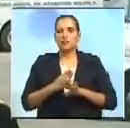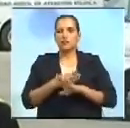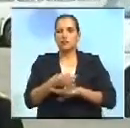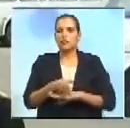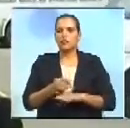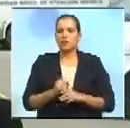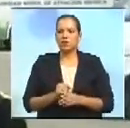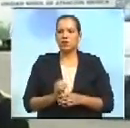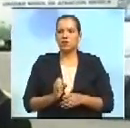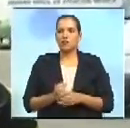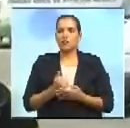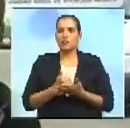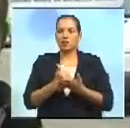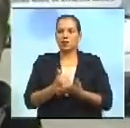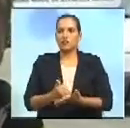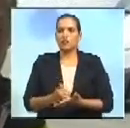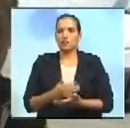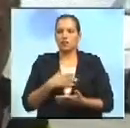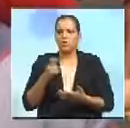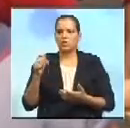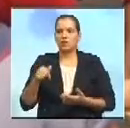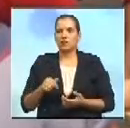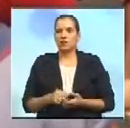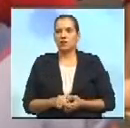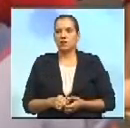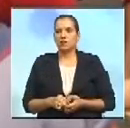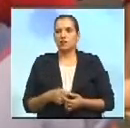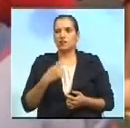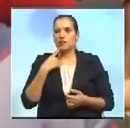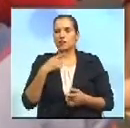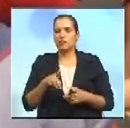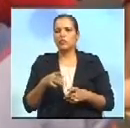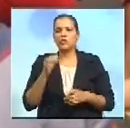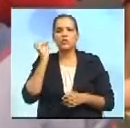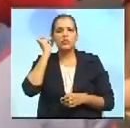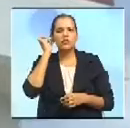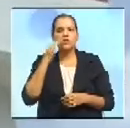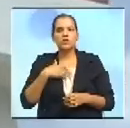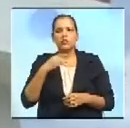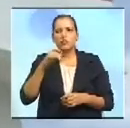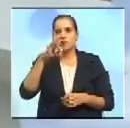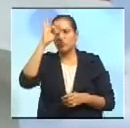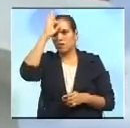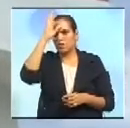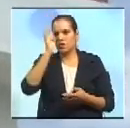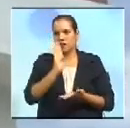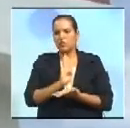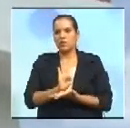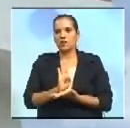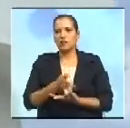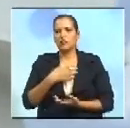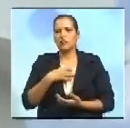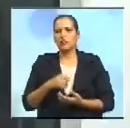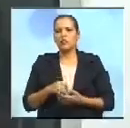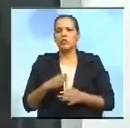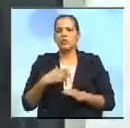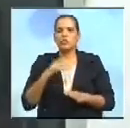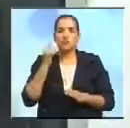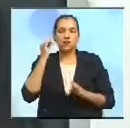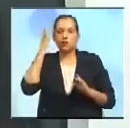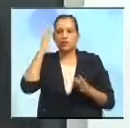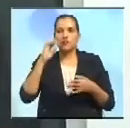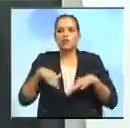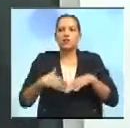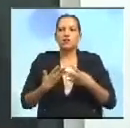y para colaborar con todo, estamos aquí. Por el momento, la señora afectada se encuentra en la clínica de Elíes con pronóstico reservado.